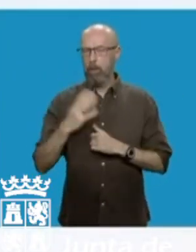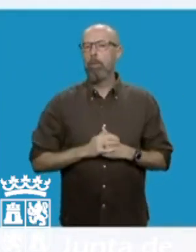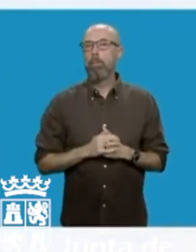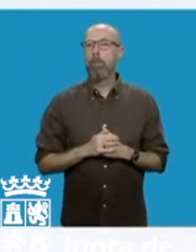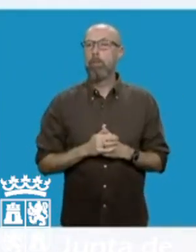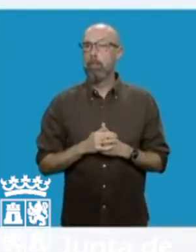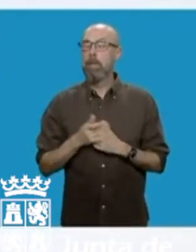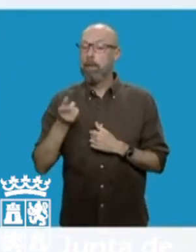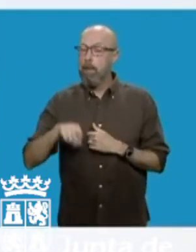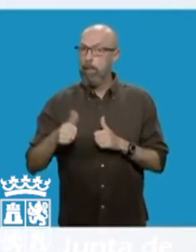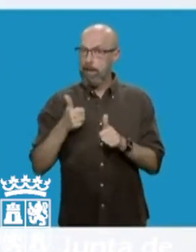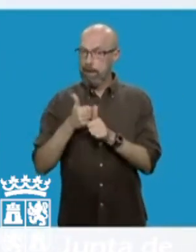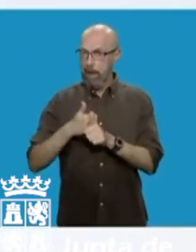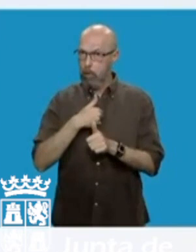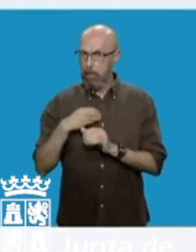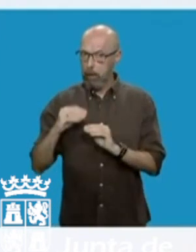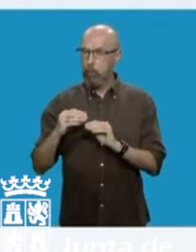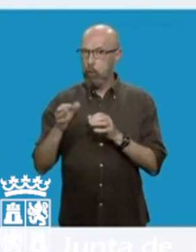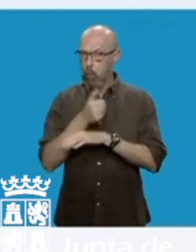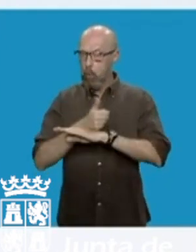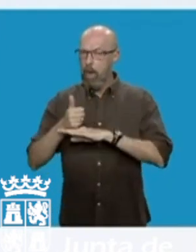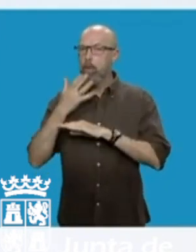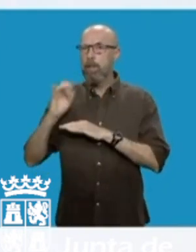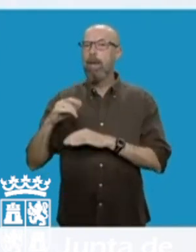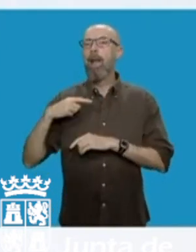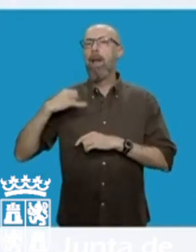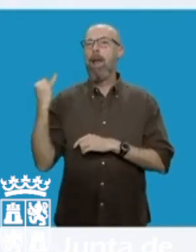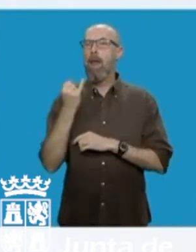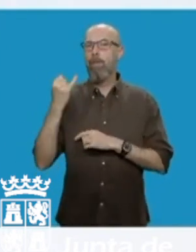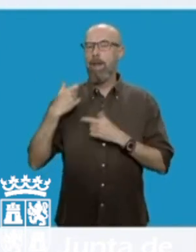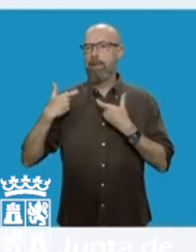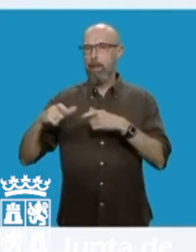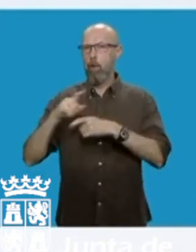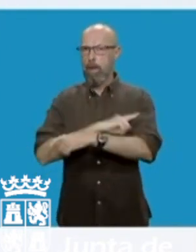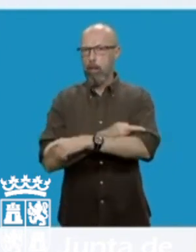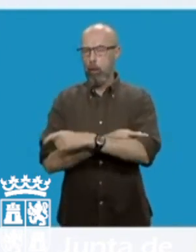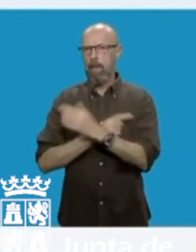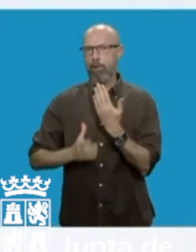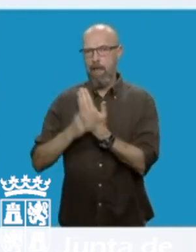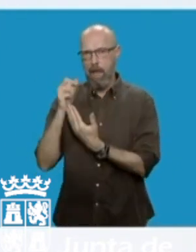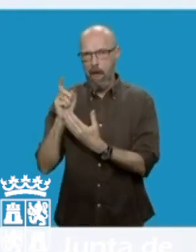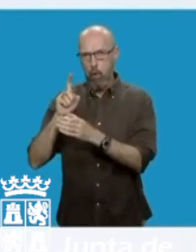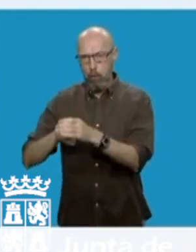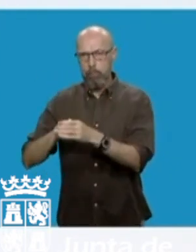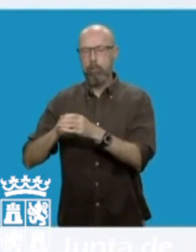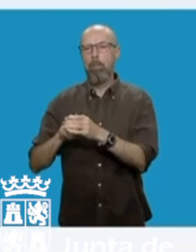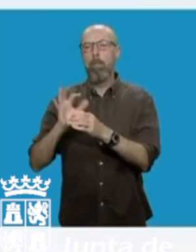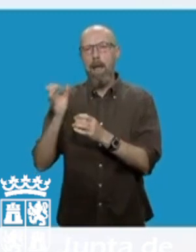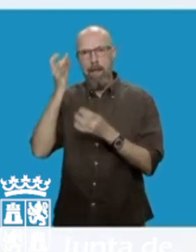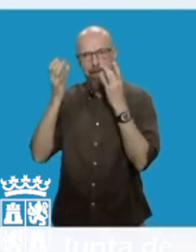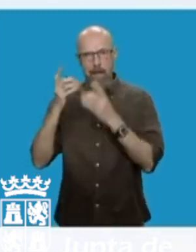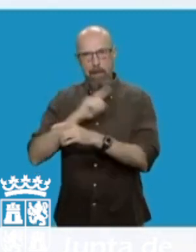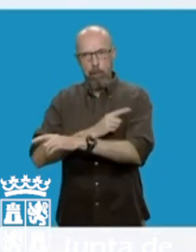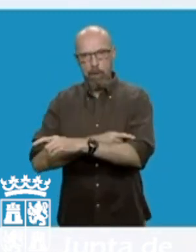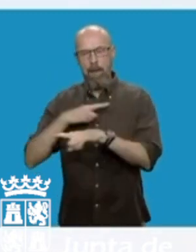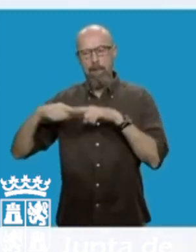de 1984 y actuando como secretario del jurado, el jefe de sección de Deporte Federado e Iniciativas Deportivas de la Dirección